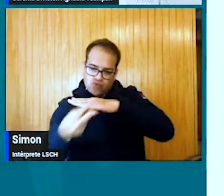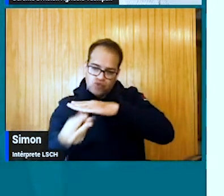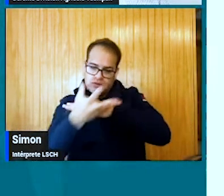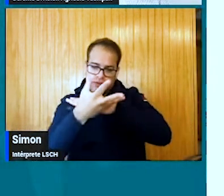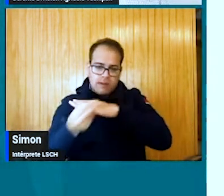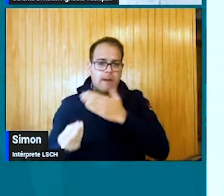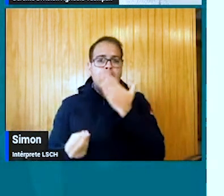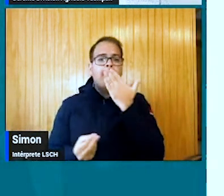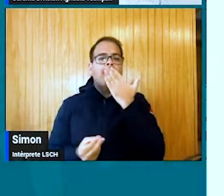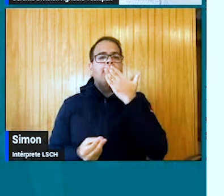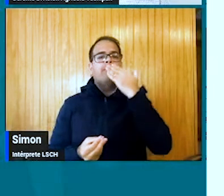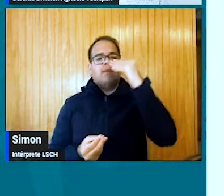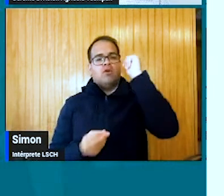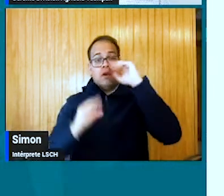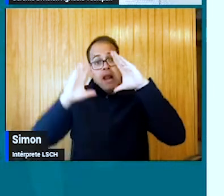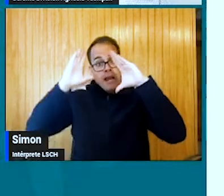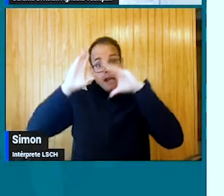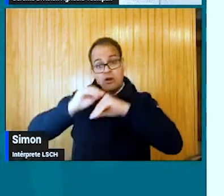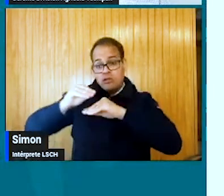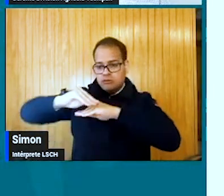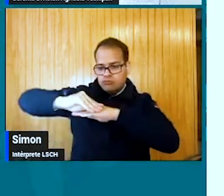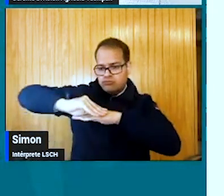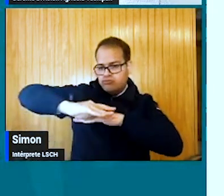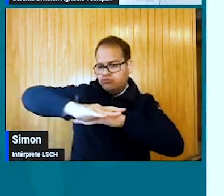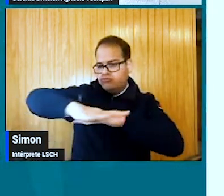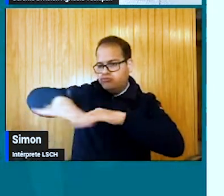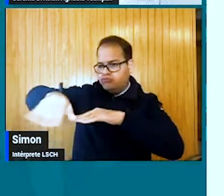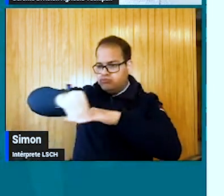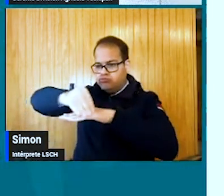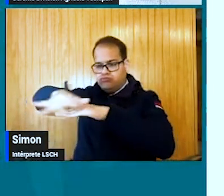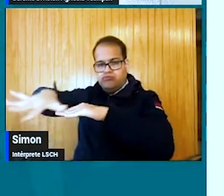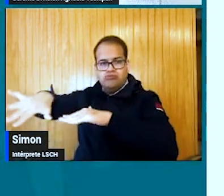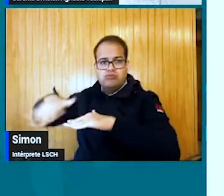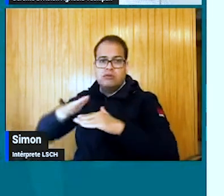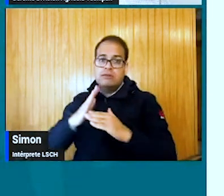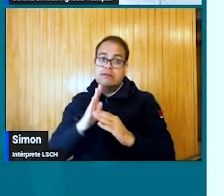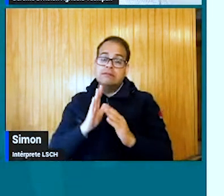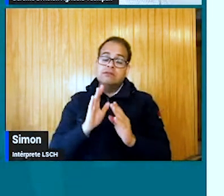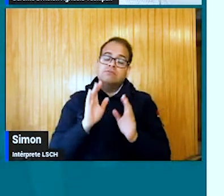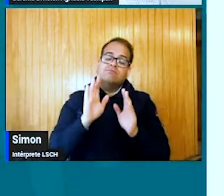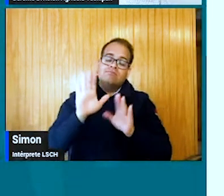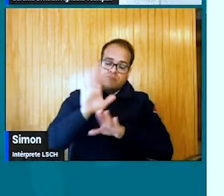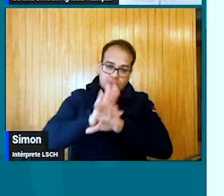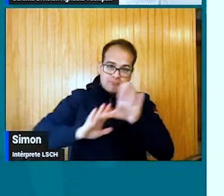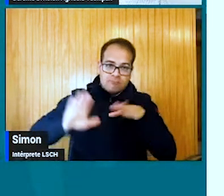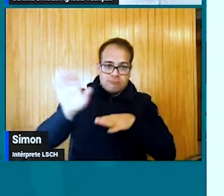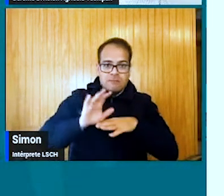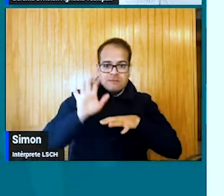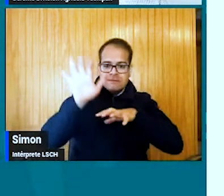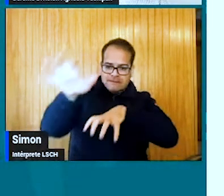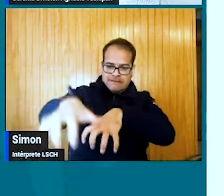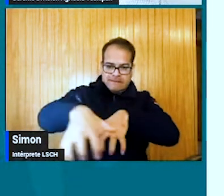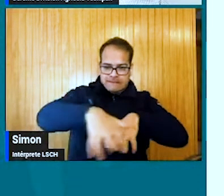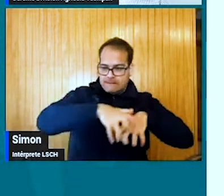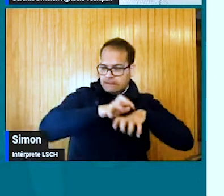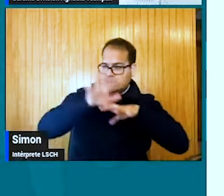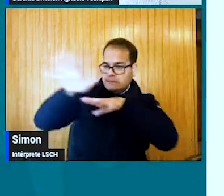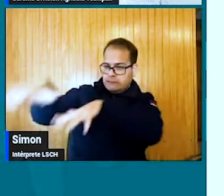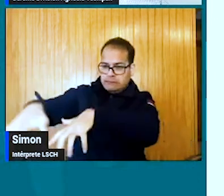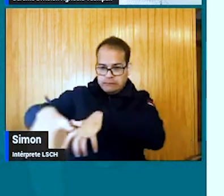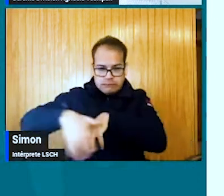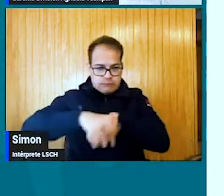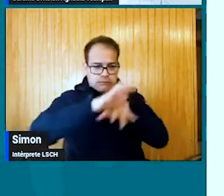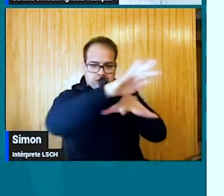tanto, nunca pasar una rastra antes de la helada, ya que vamos a secar el